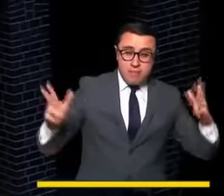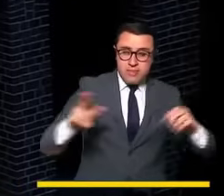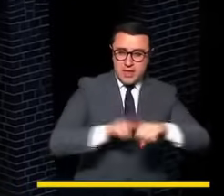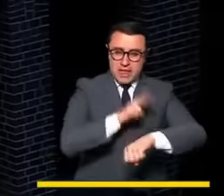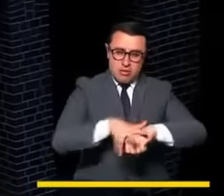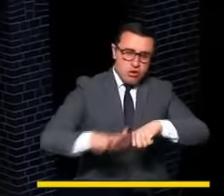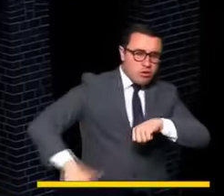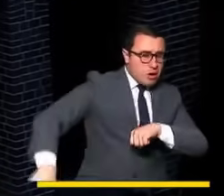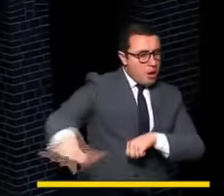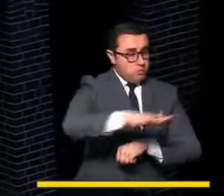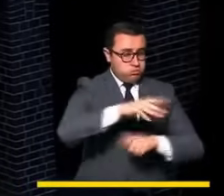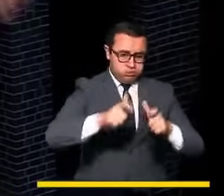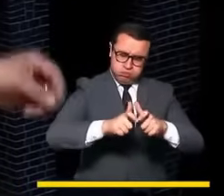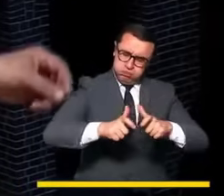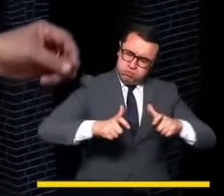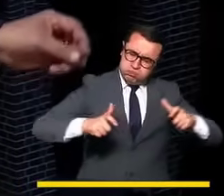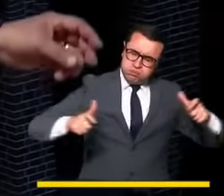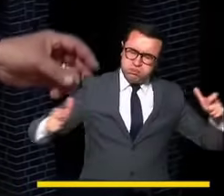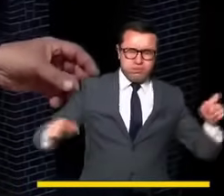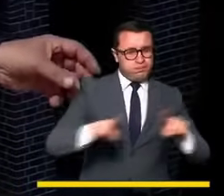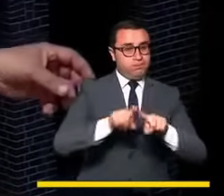lo expresa. La mayor